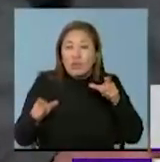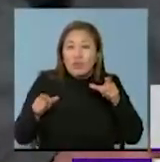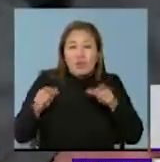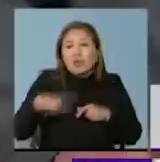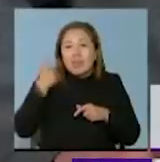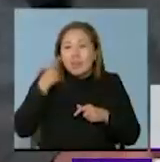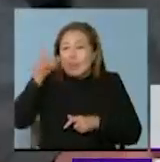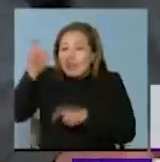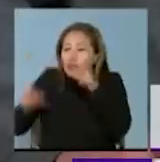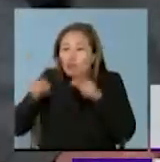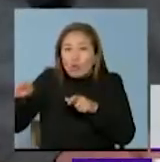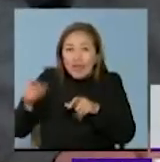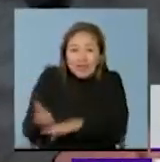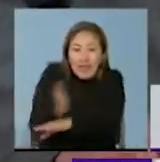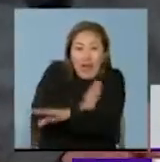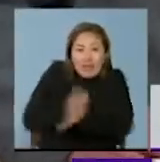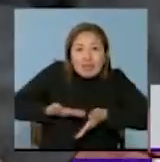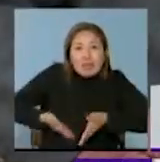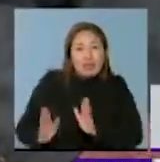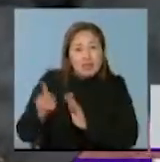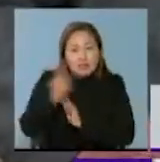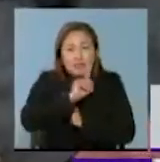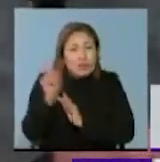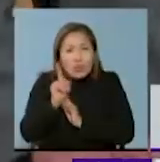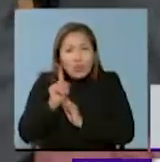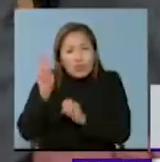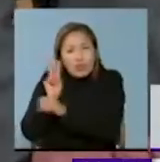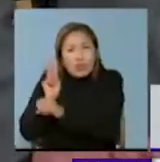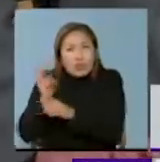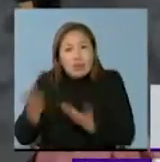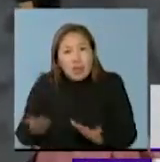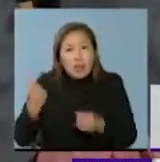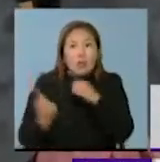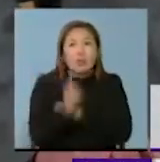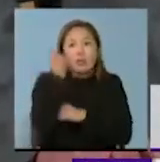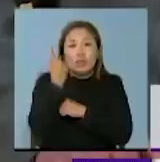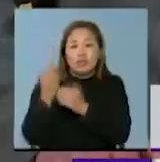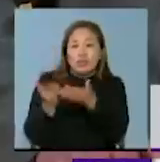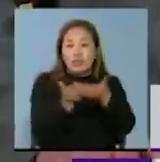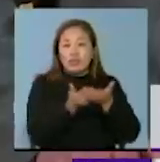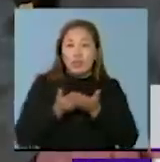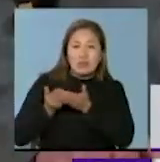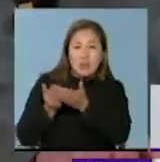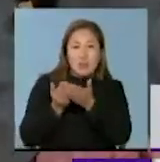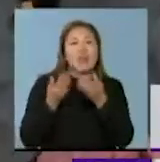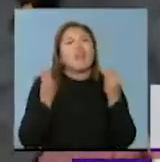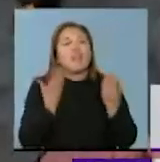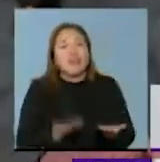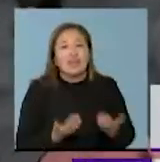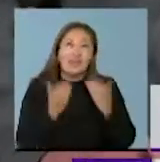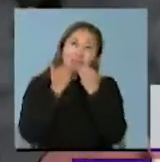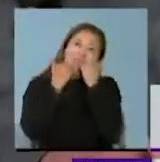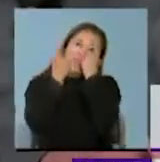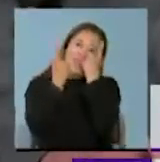de personas por nacer. Entonces, esto va mucho más allá de la fe. El primero celebramos la Pachamama. ¿La Pachamama qué es? Gracias a la